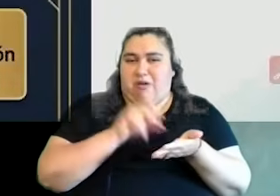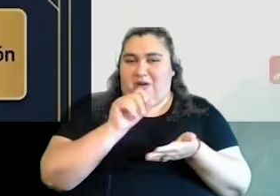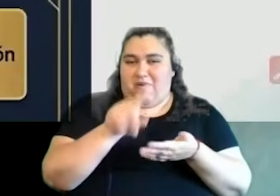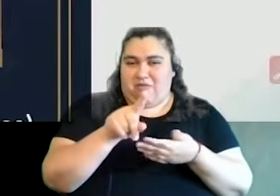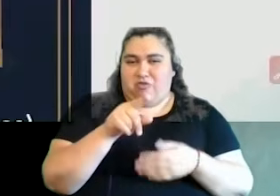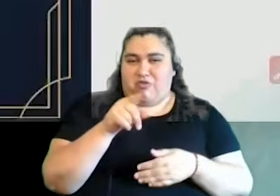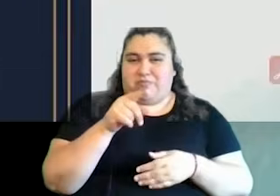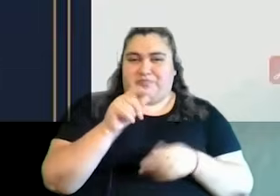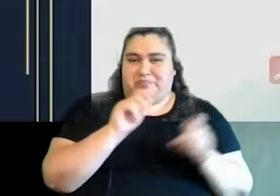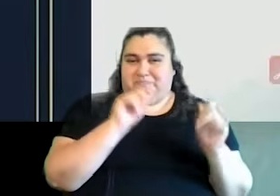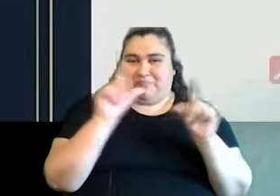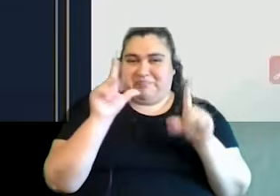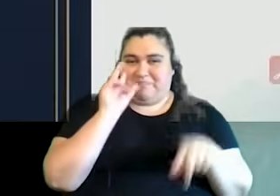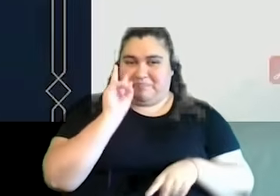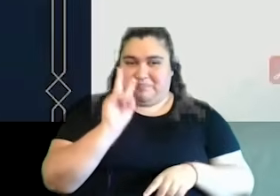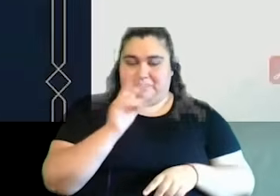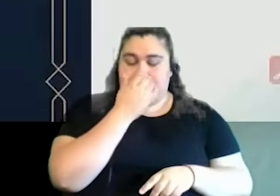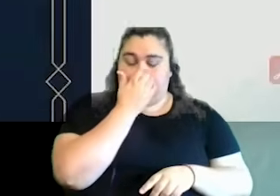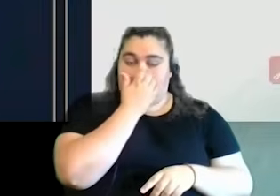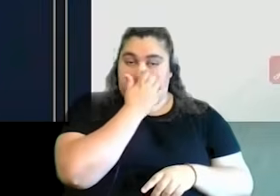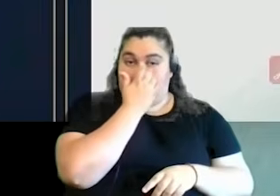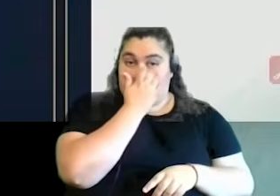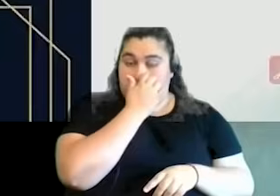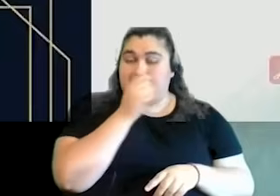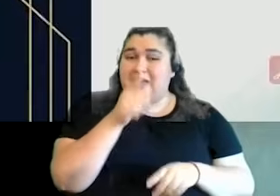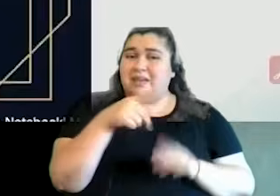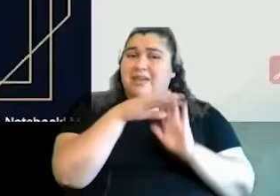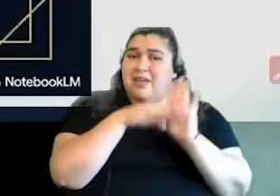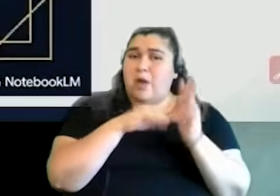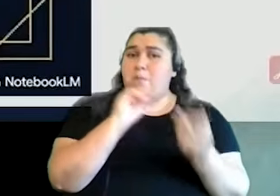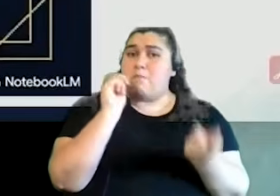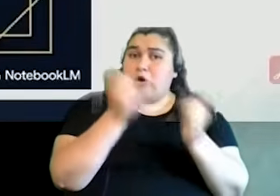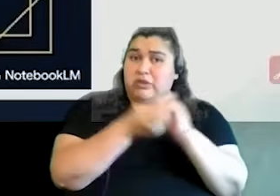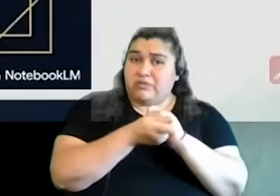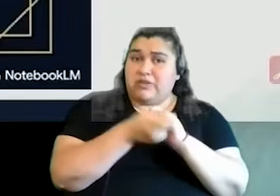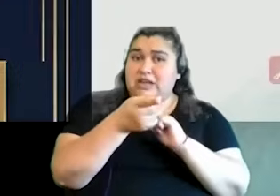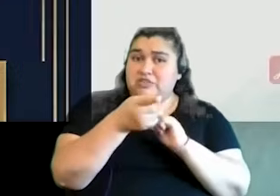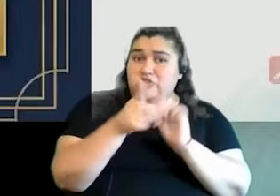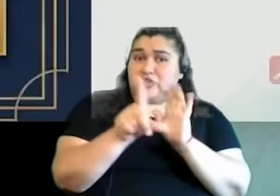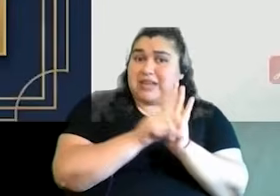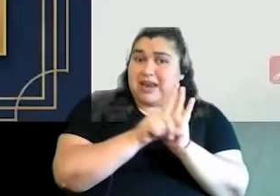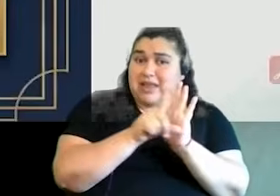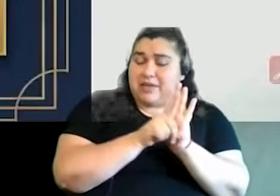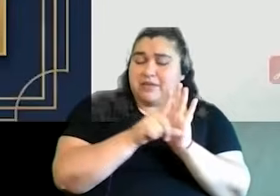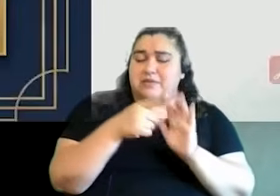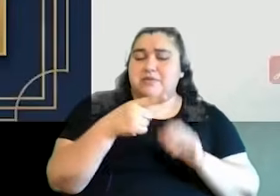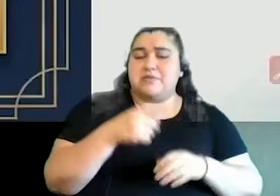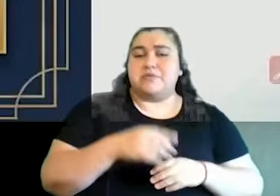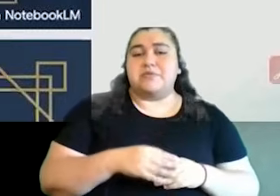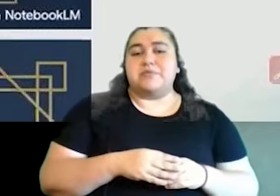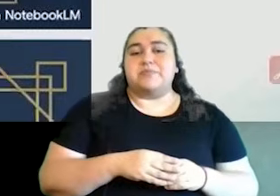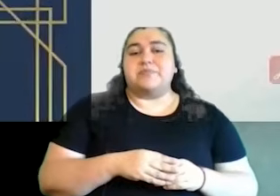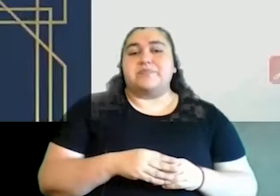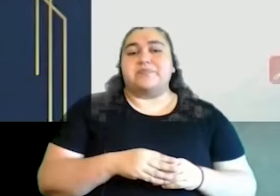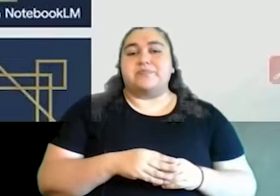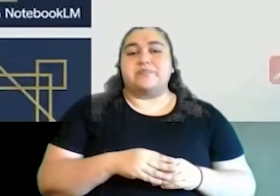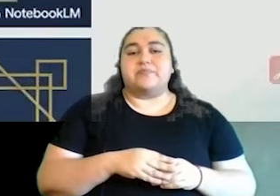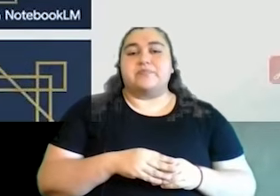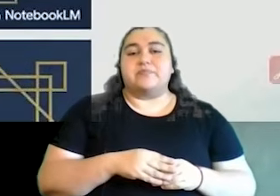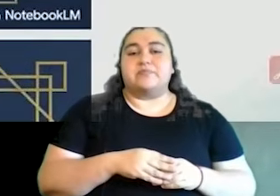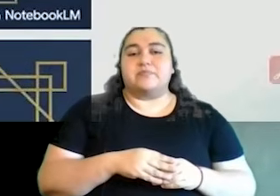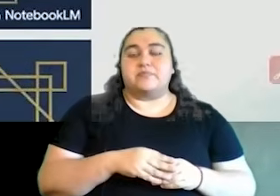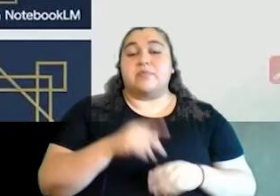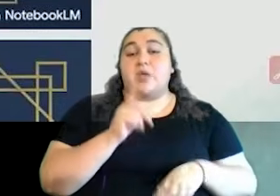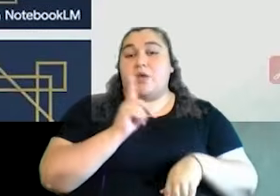antes. Y en esa modificación de la Ley de Procedimiento Tributario, en materia del Instituto de